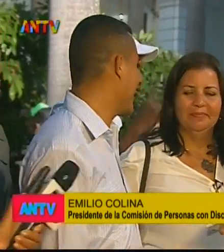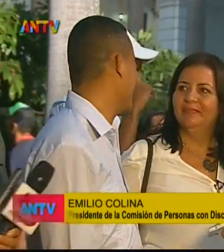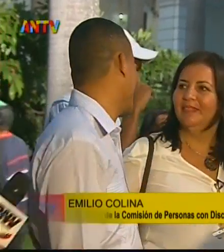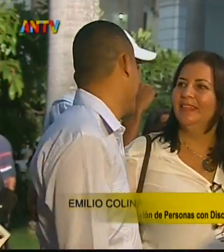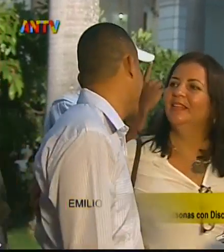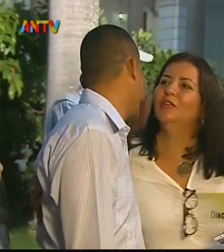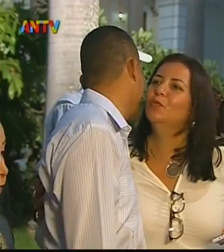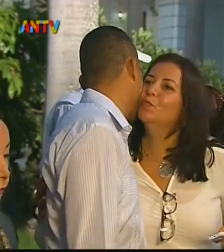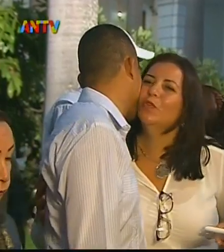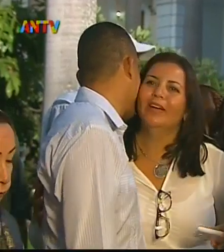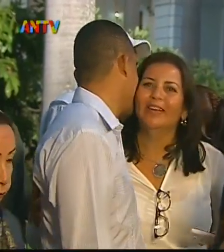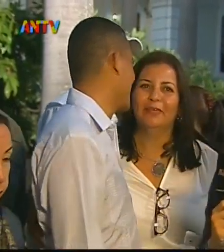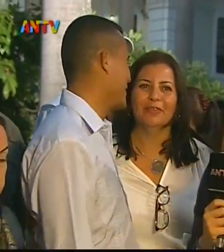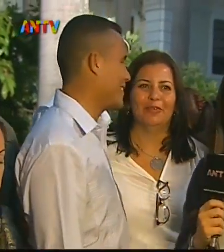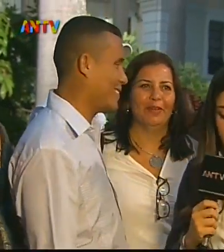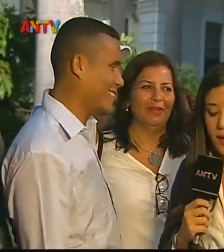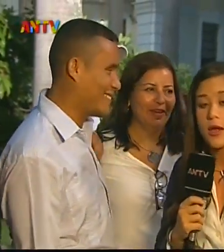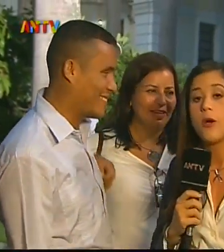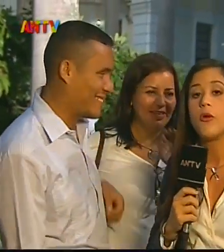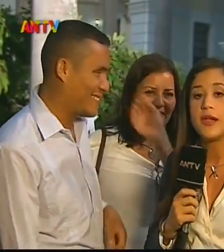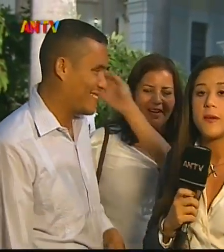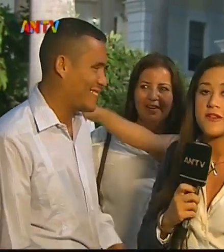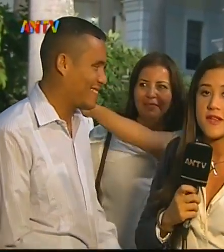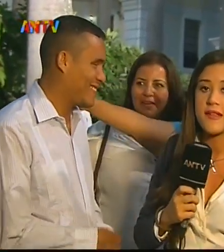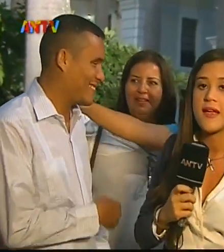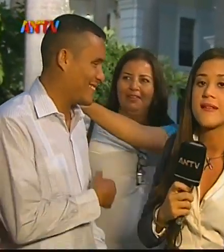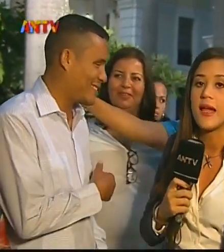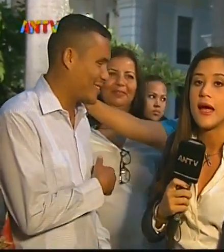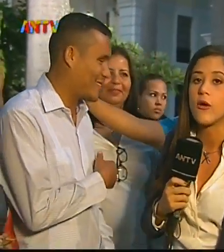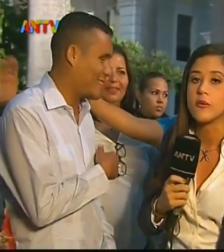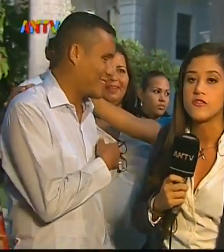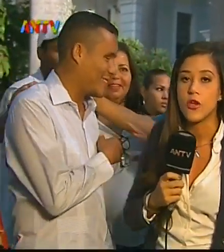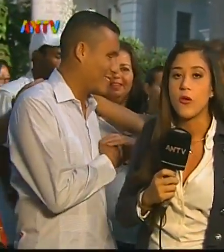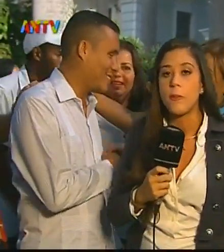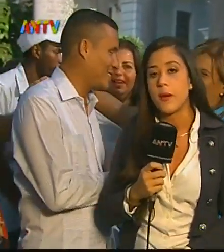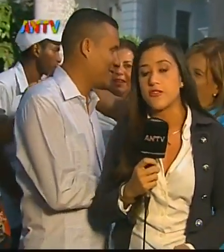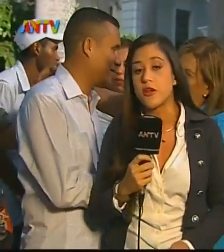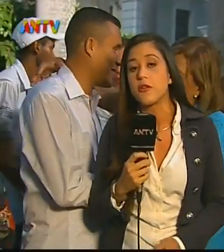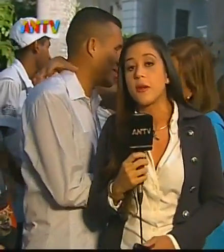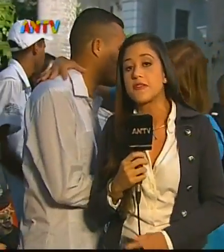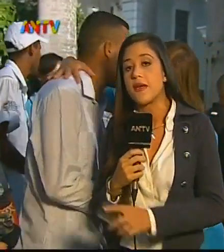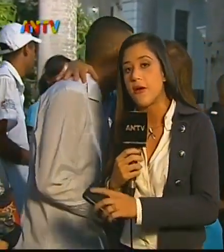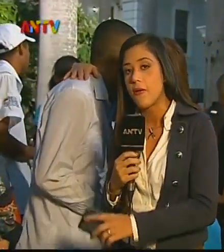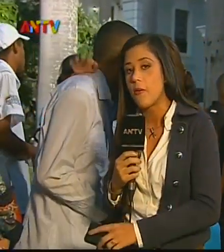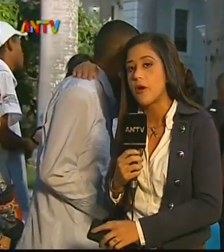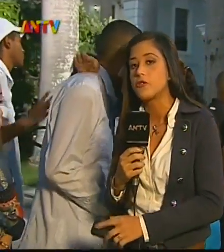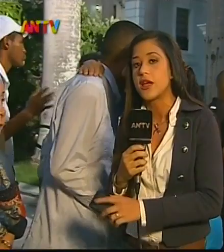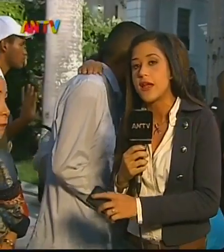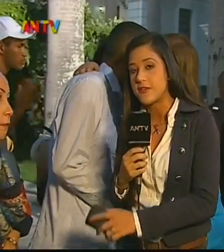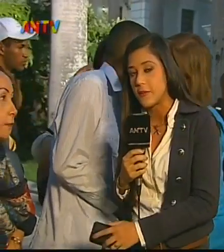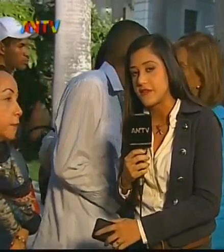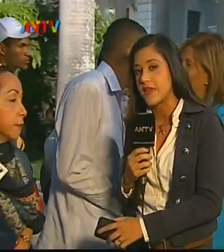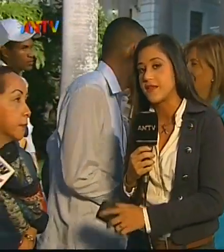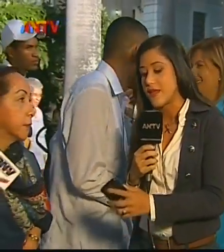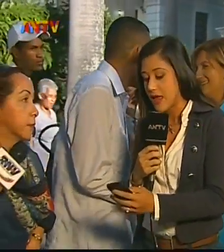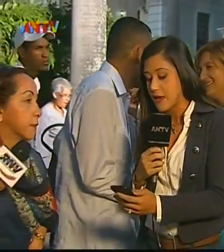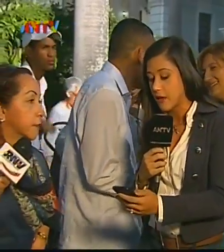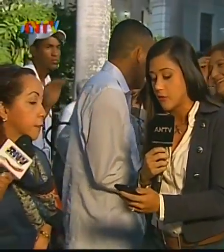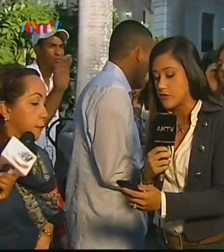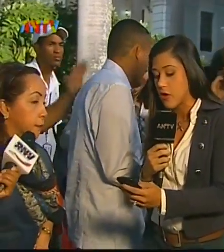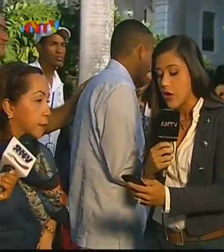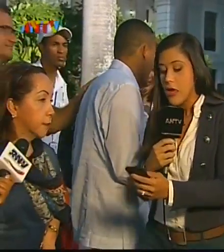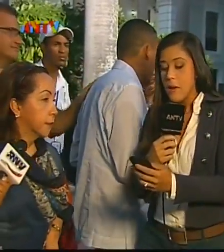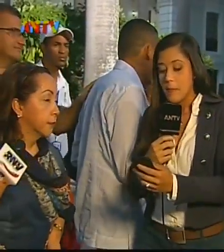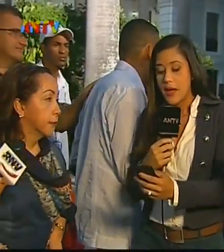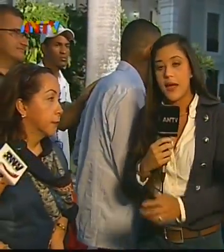Acabamos de escuchar palabras de Emilio Molina, presidente de la Comisión para Personas con Discapacidad, y ahora vamos a escuchar a la vicepresidenta de esta